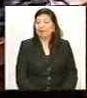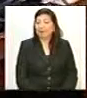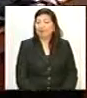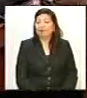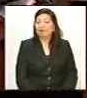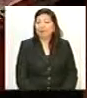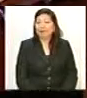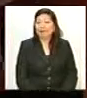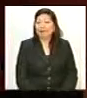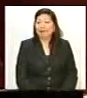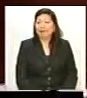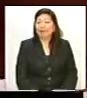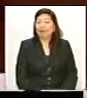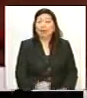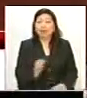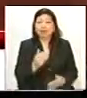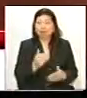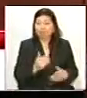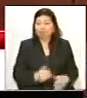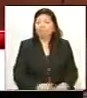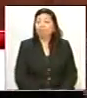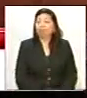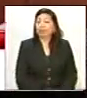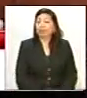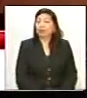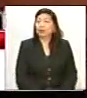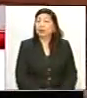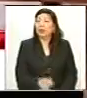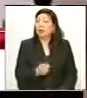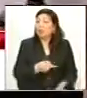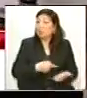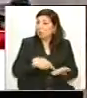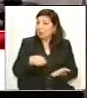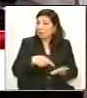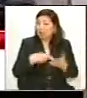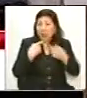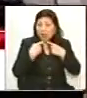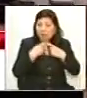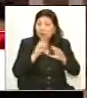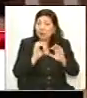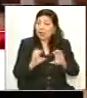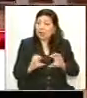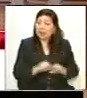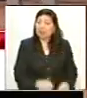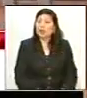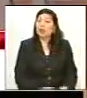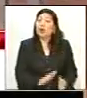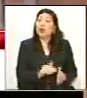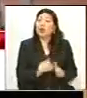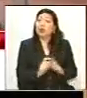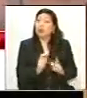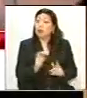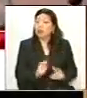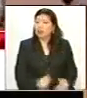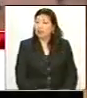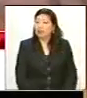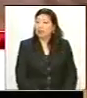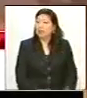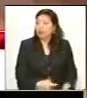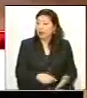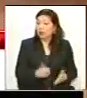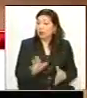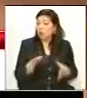para poder pasar a la exposición, el Contralor nos ha estado mandando los informes que ha hecho. A todos los congresistas se les deriva